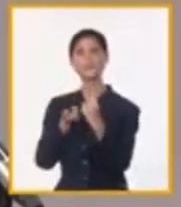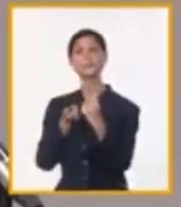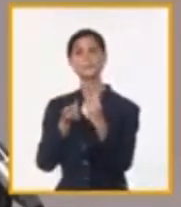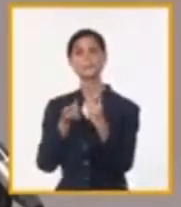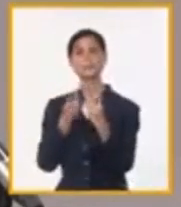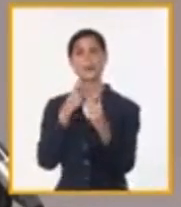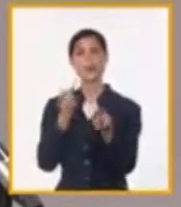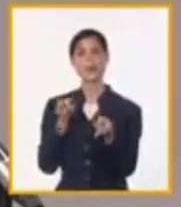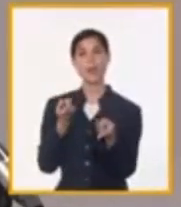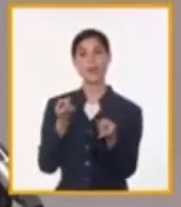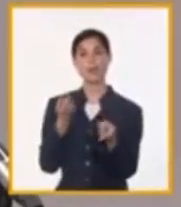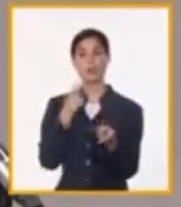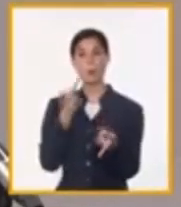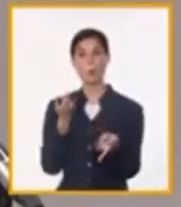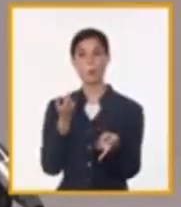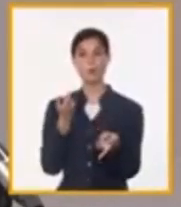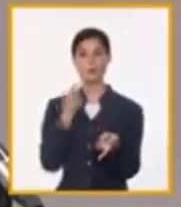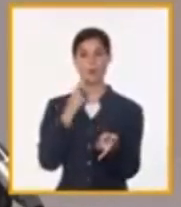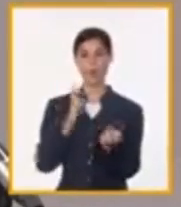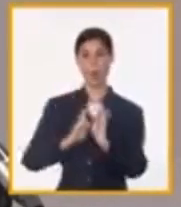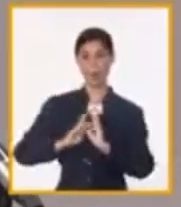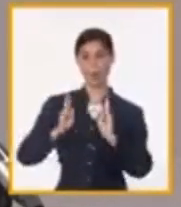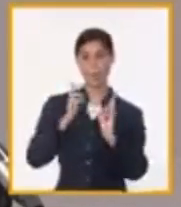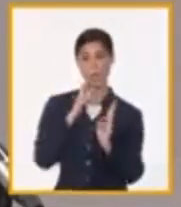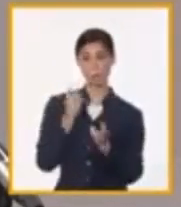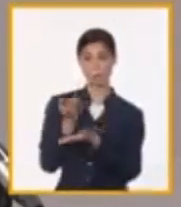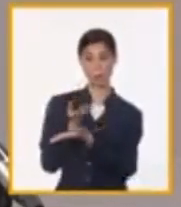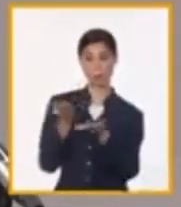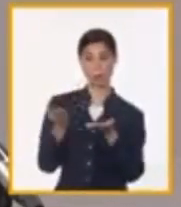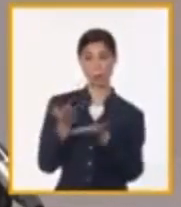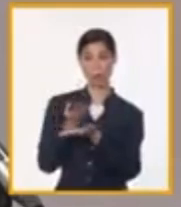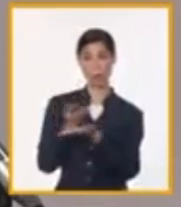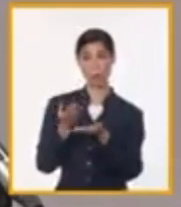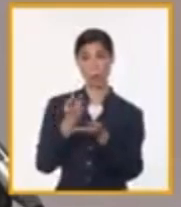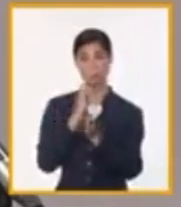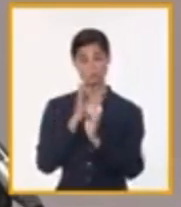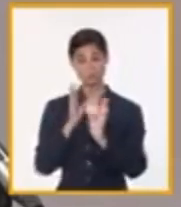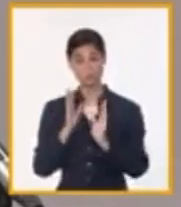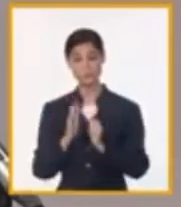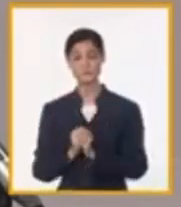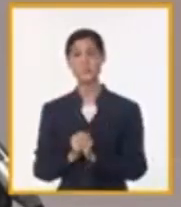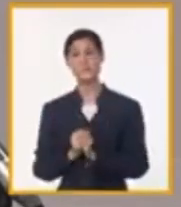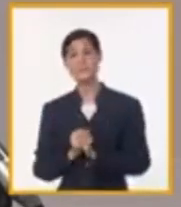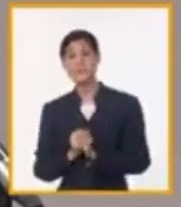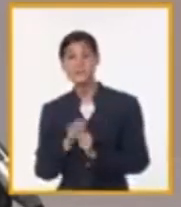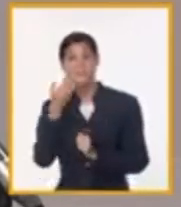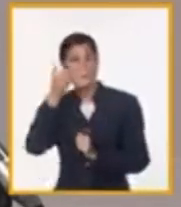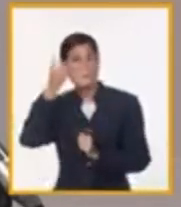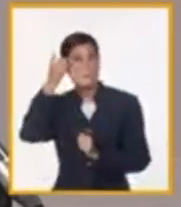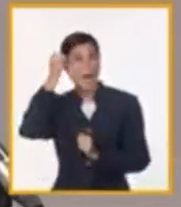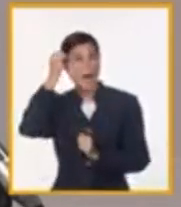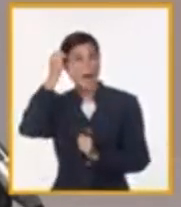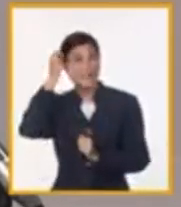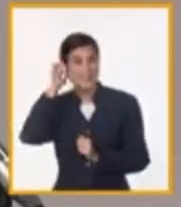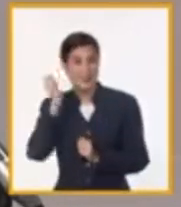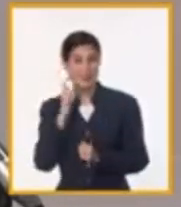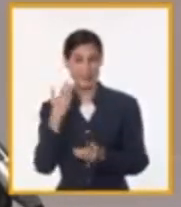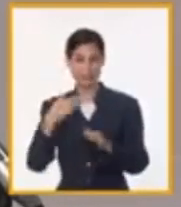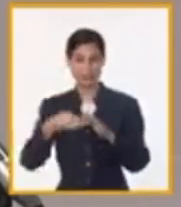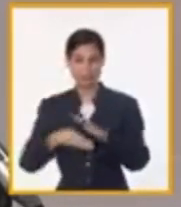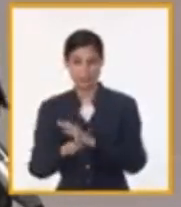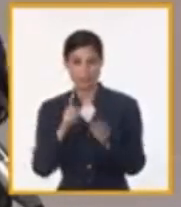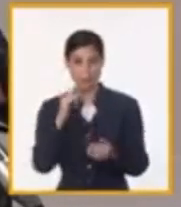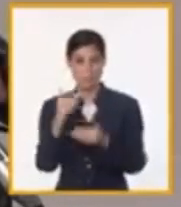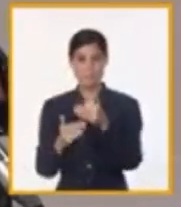di mundo González mundo González no tiene ninguna intención de a la edad que tiene eh meterse en el Lio en el que se estaba metiendo y en el que